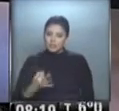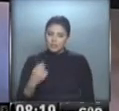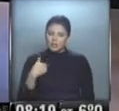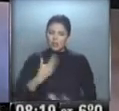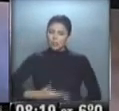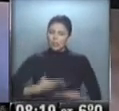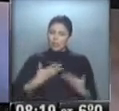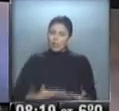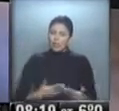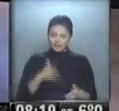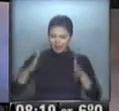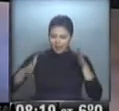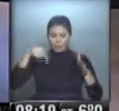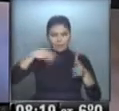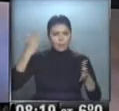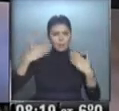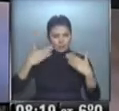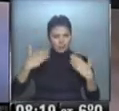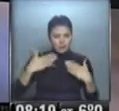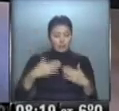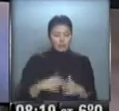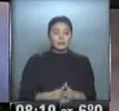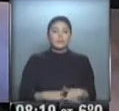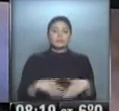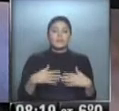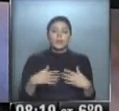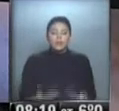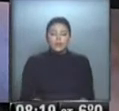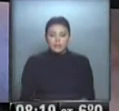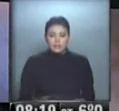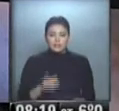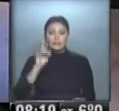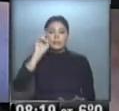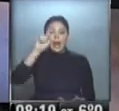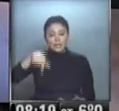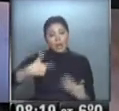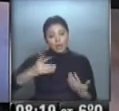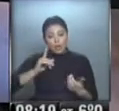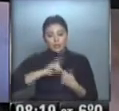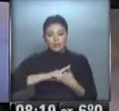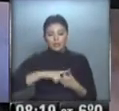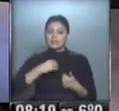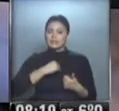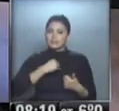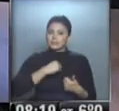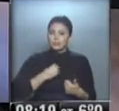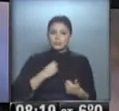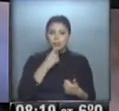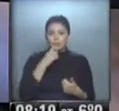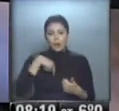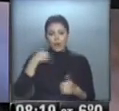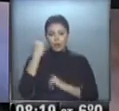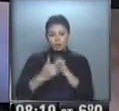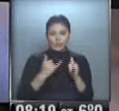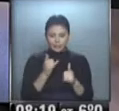van a molestar en esta época del año y lo que nos van a causar entre otras cosas son estos síntomas que ahora